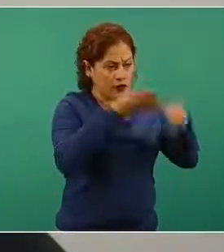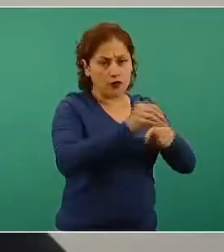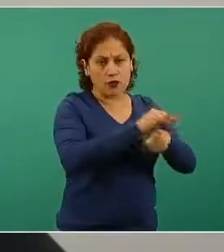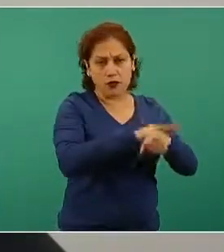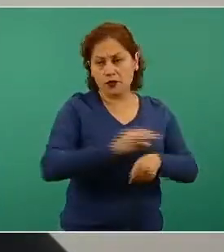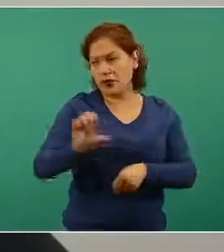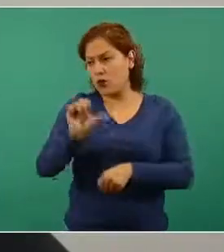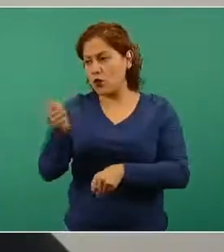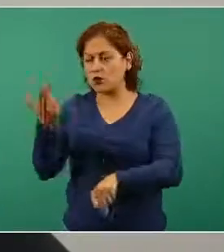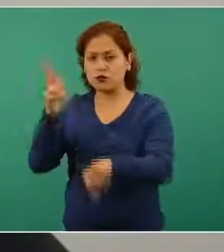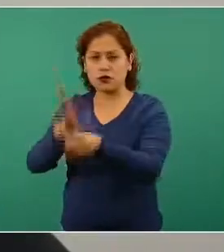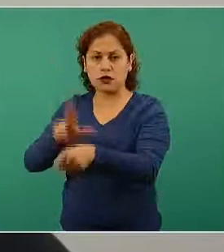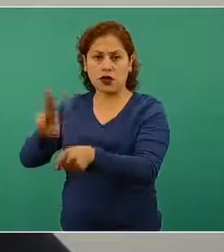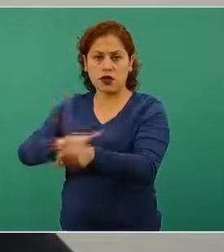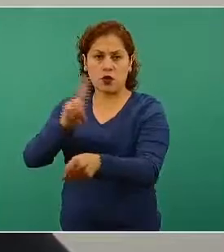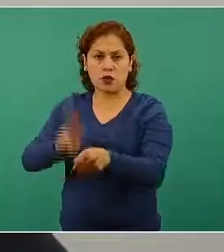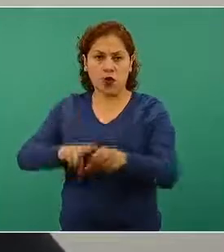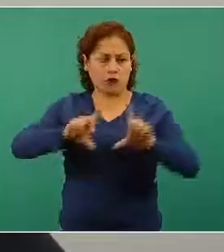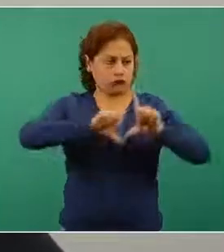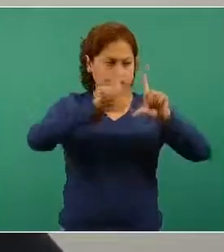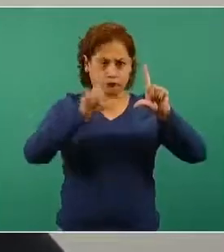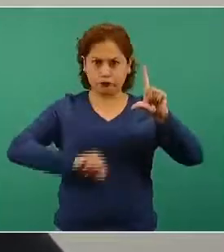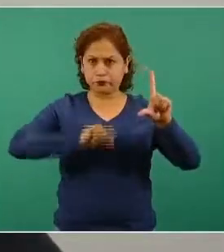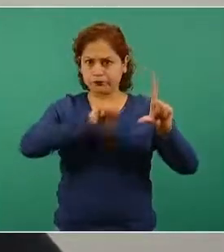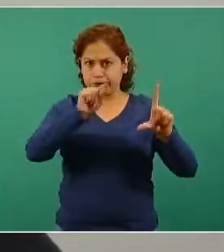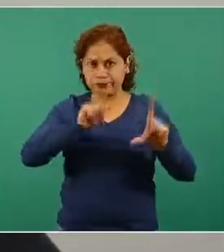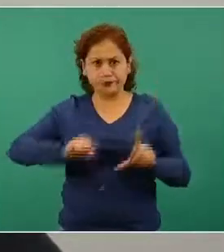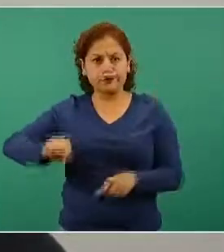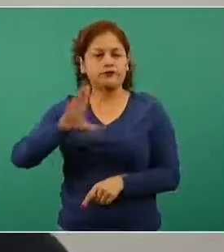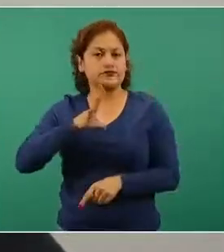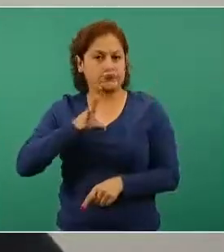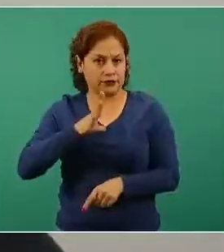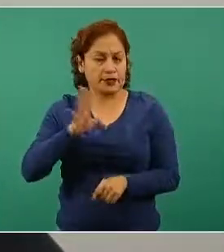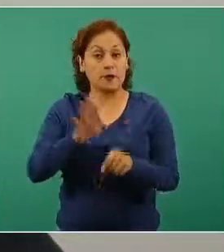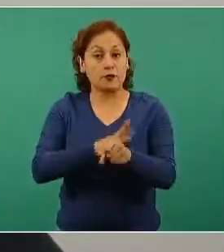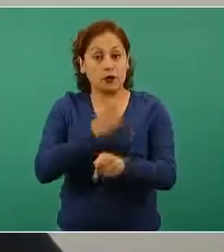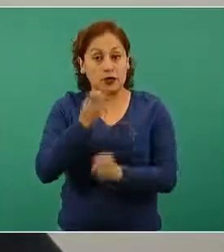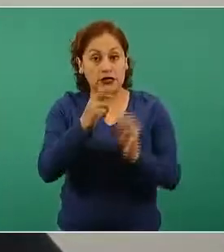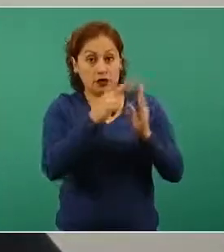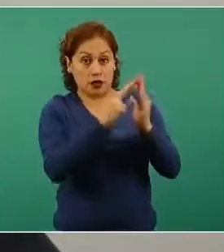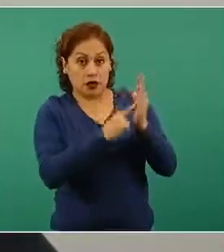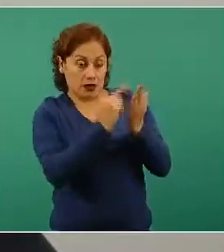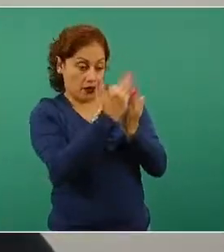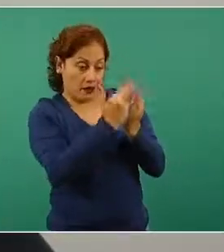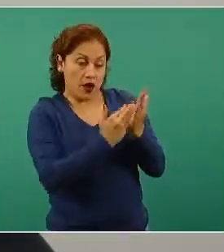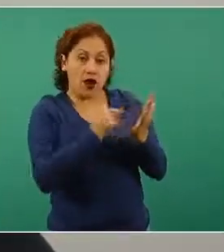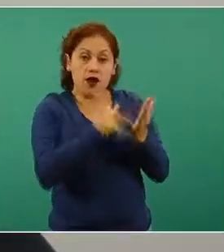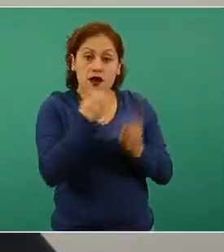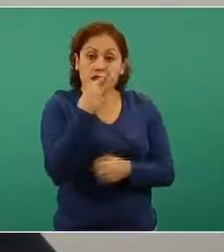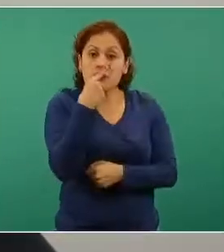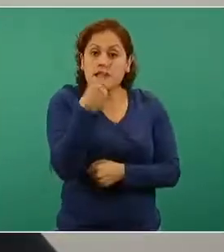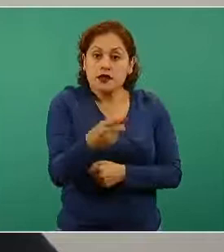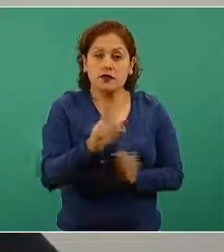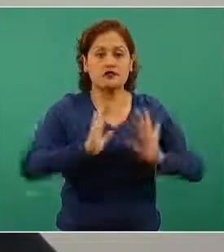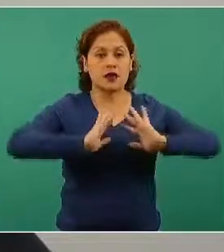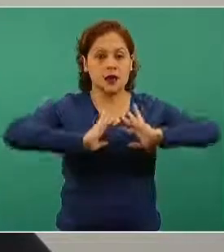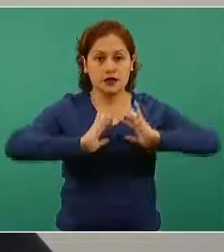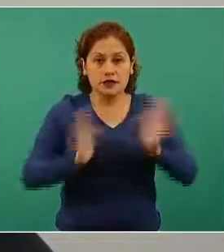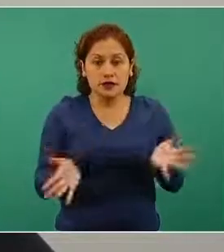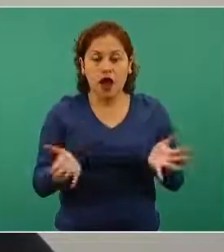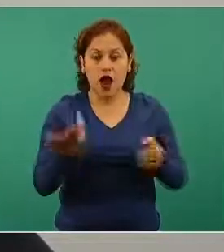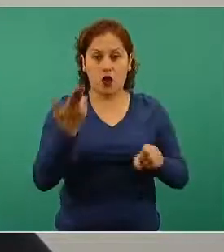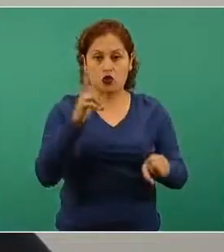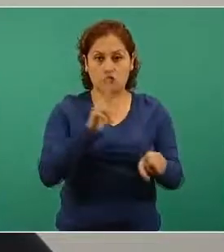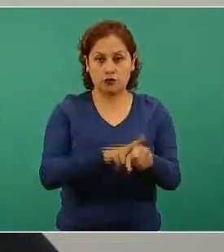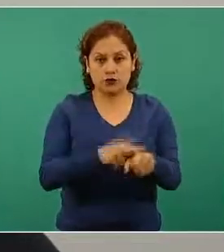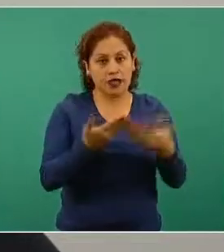de problemática en la población. Entonces aquí, cuando hablamos de reconversión, no estamos hablando de la totalidad o del